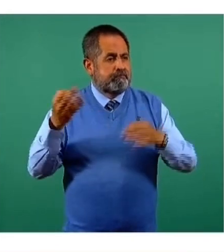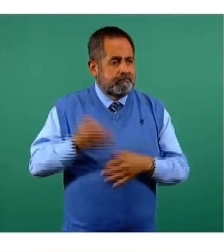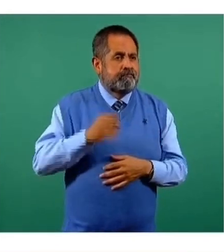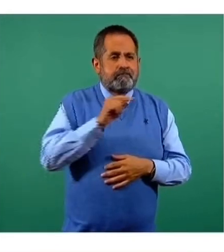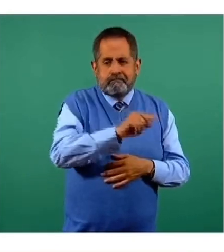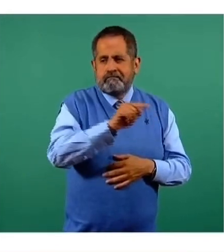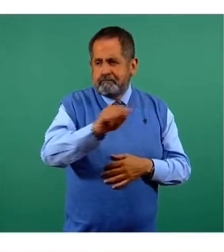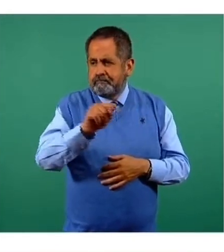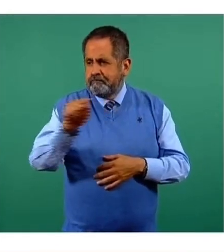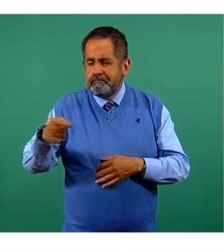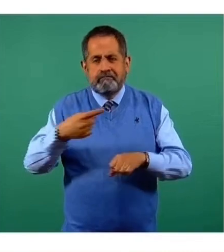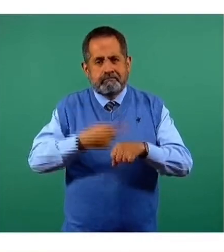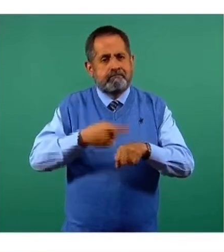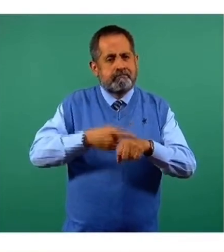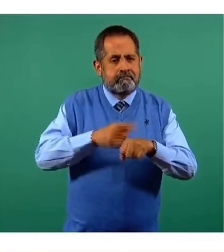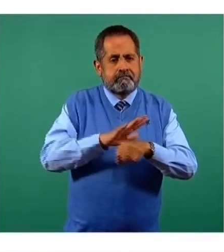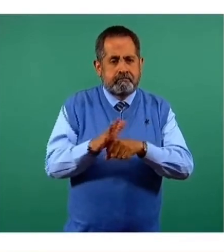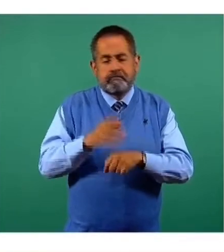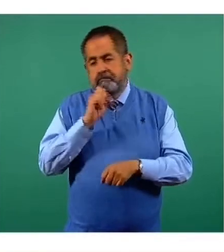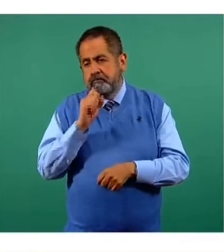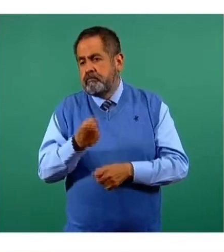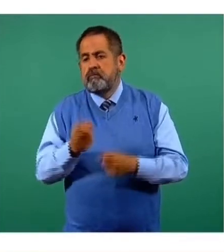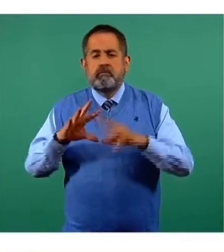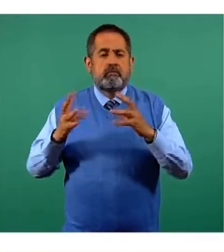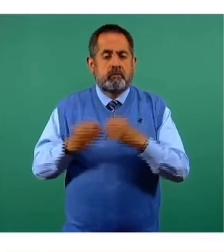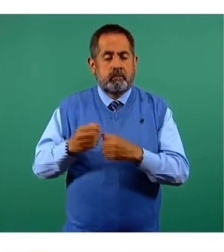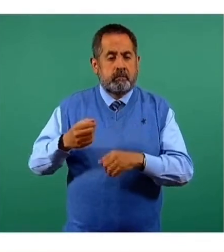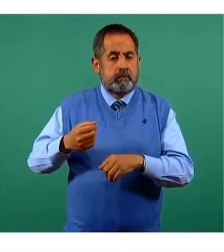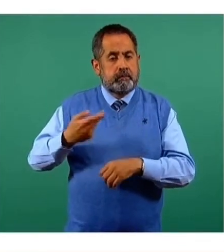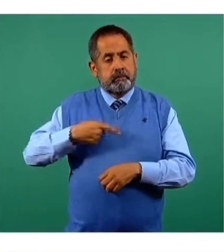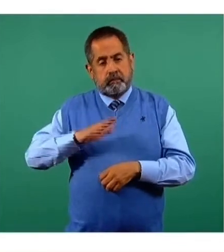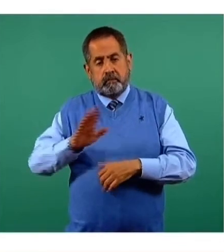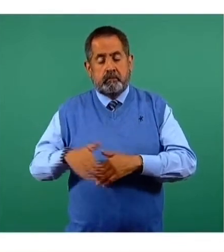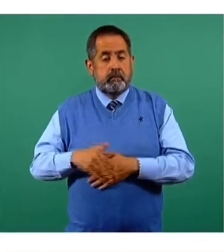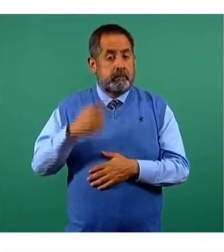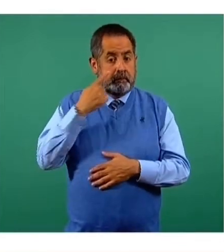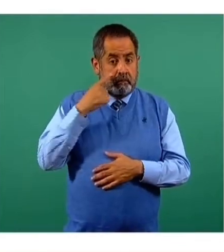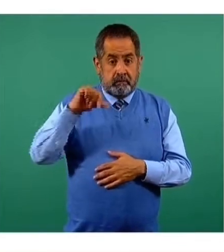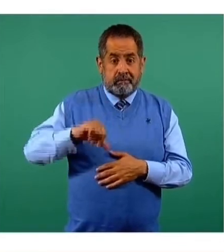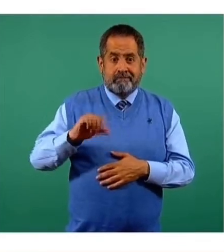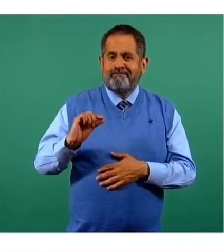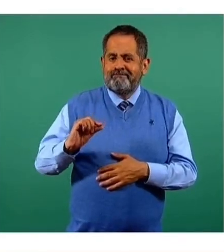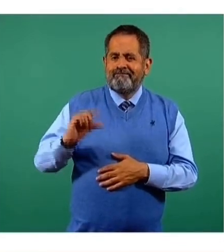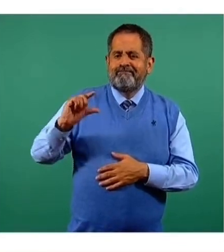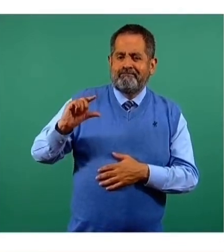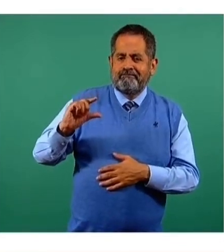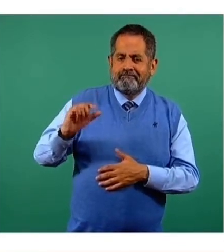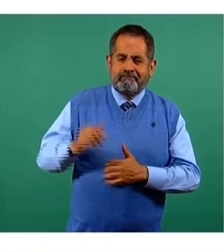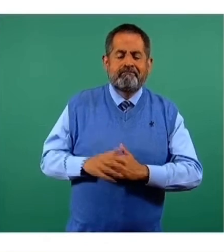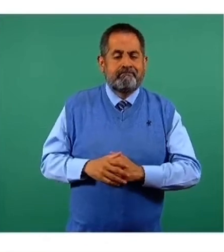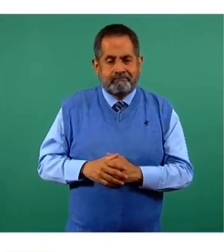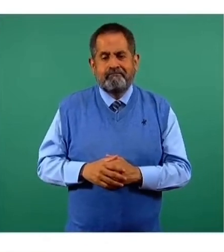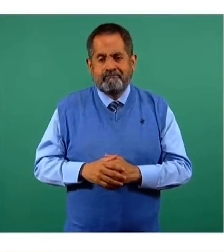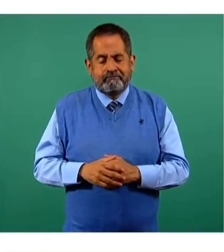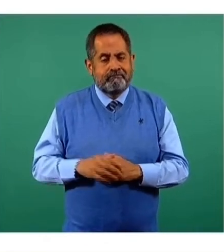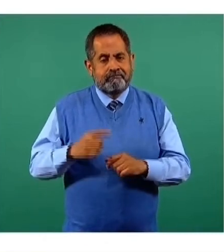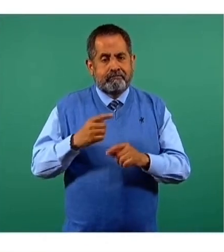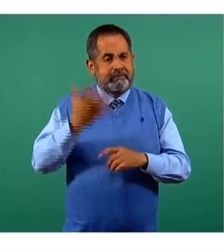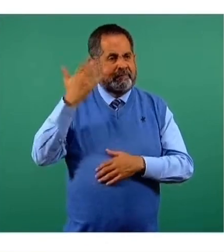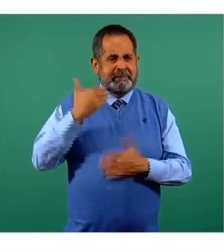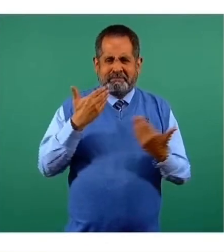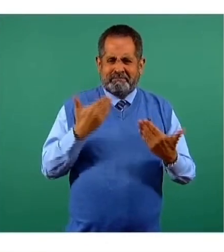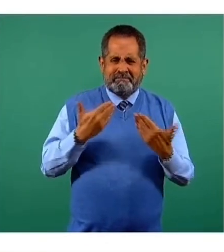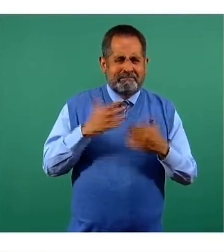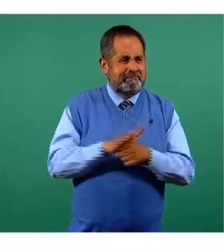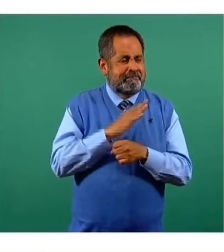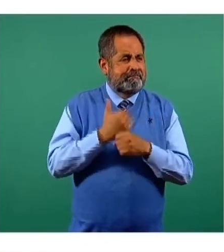recuperados, como en las defunciones, van a notar que para el día de hoy hay un incremento que está por encima de la media que llevábamos en